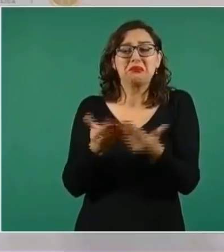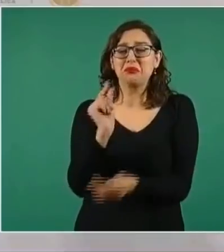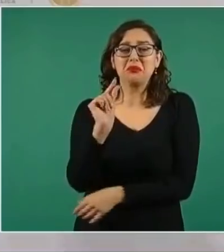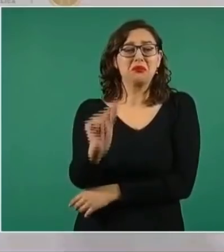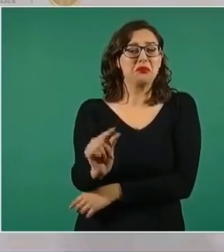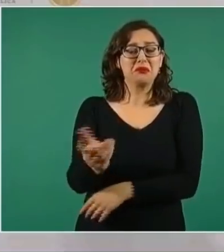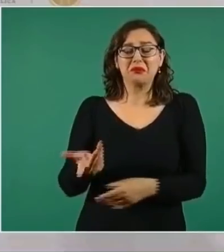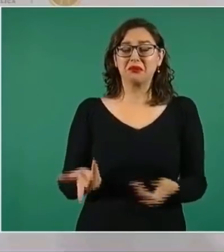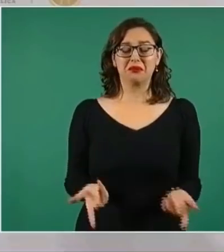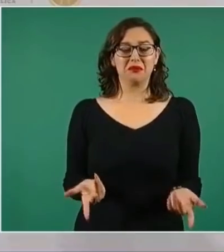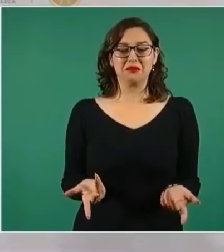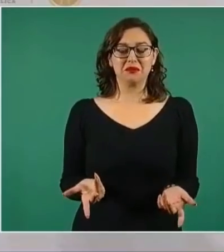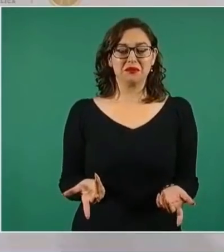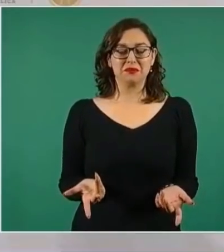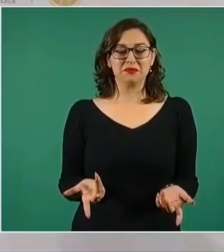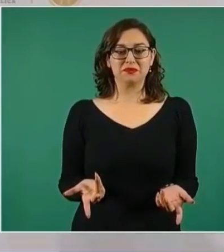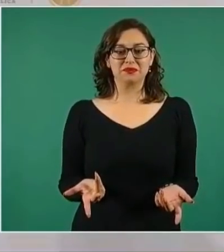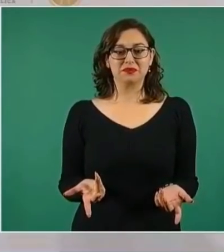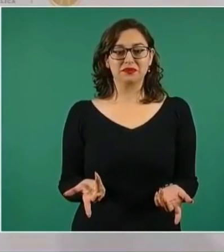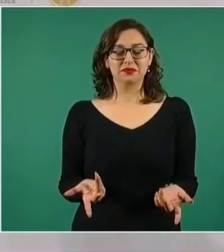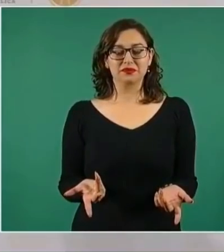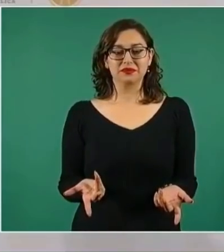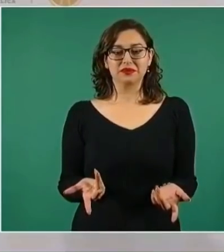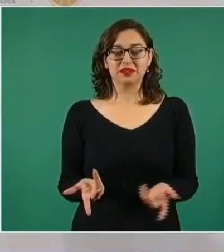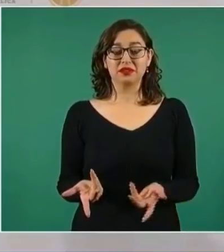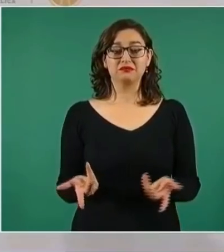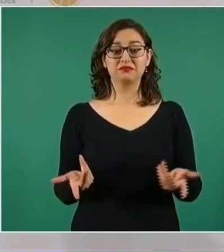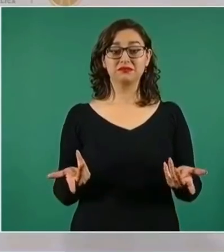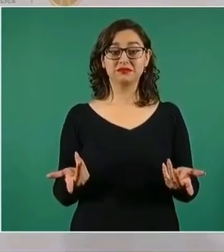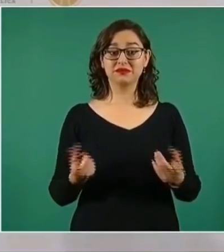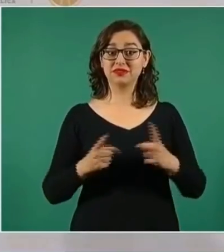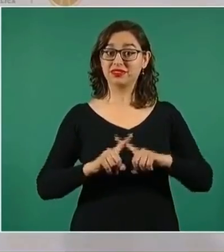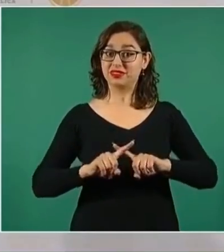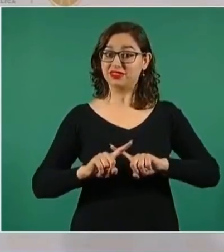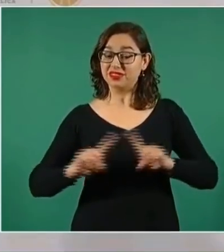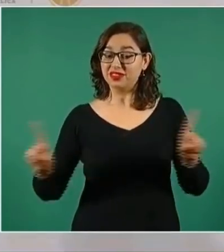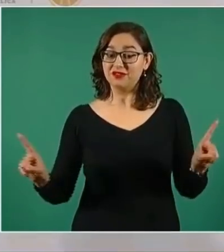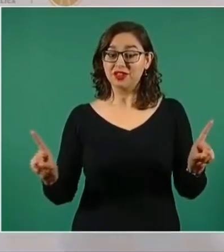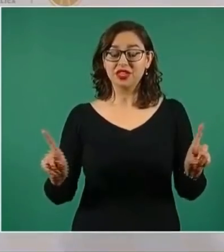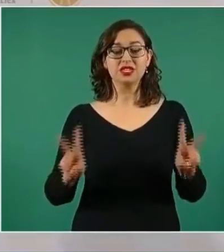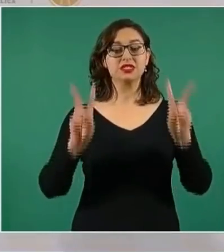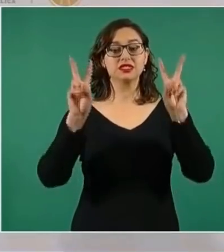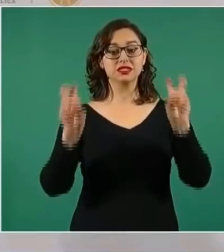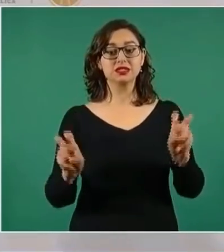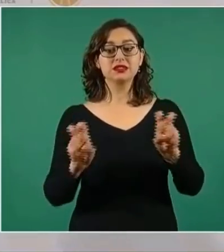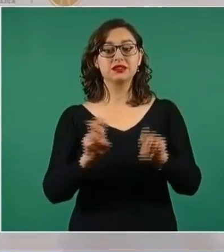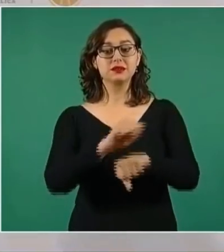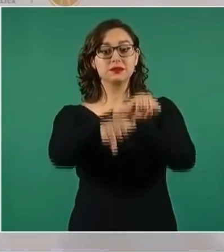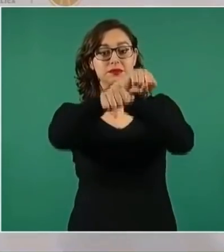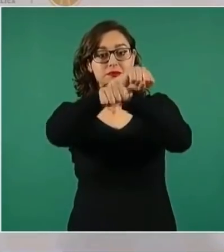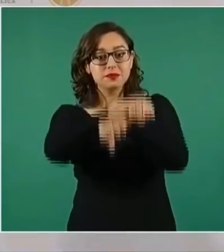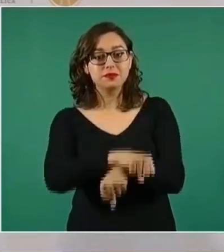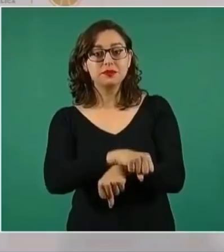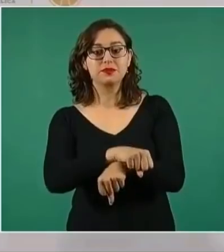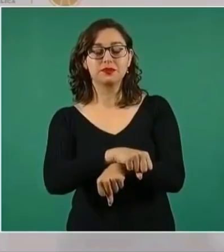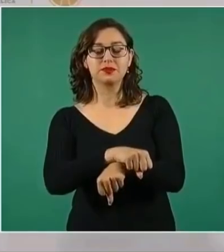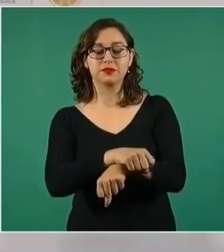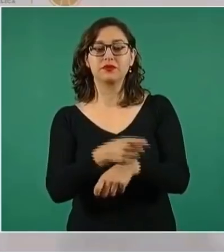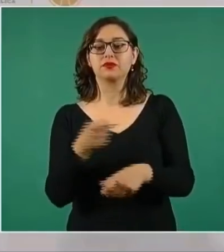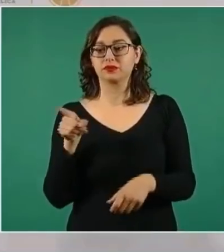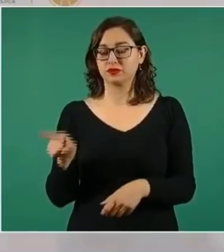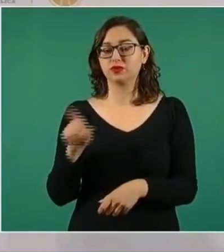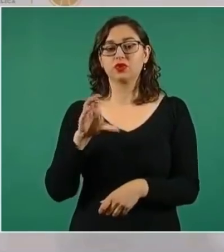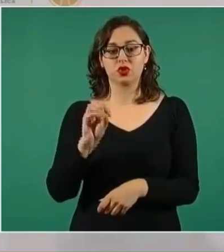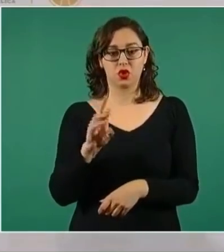La esclavitud como tal es la que explica y narra el mismo